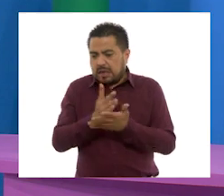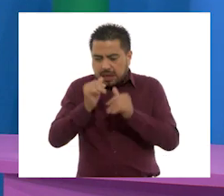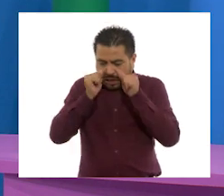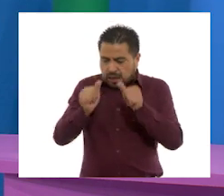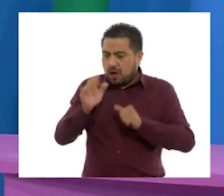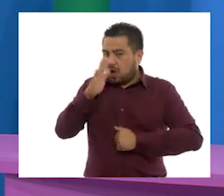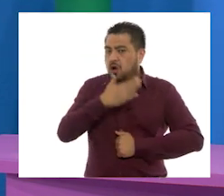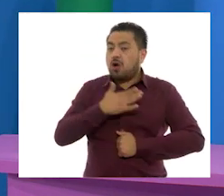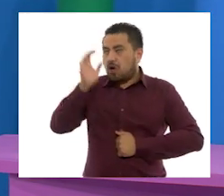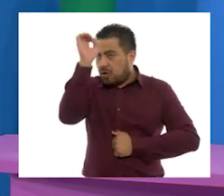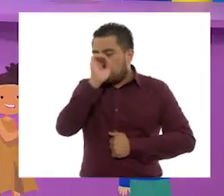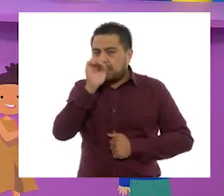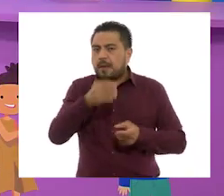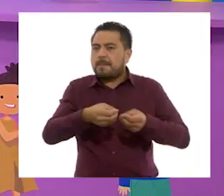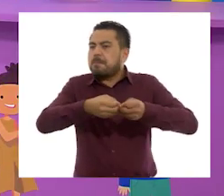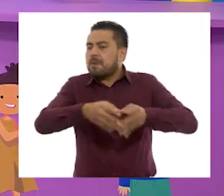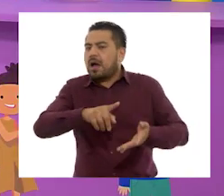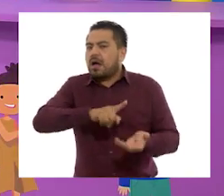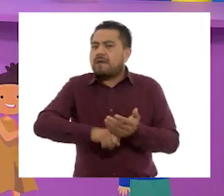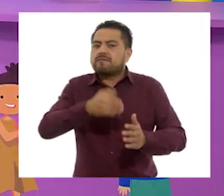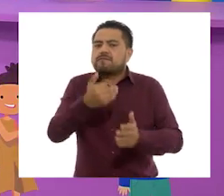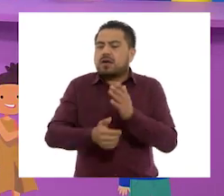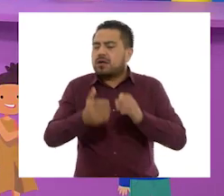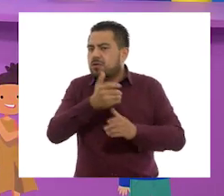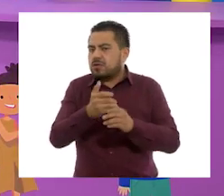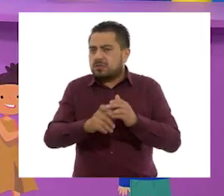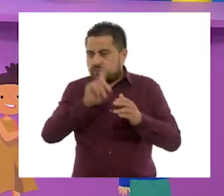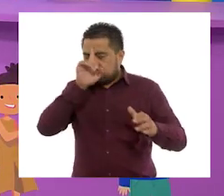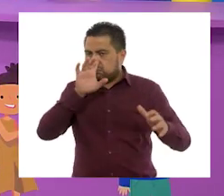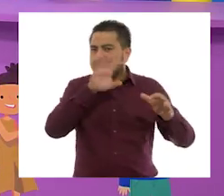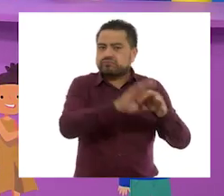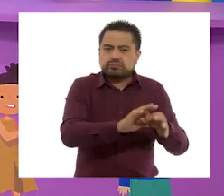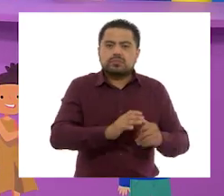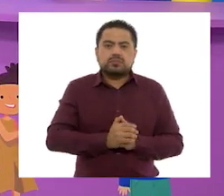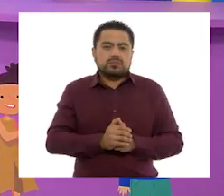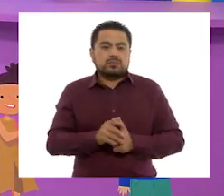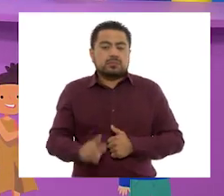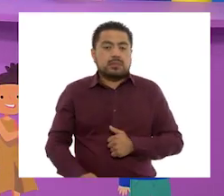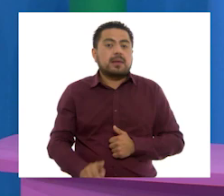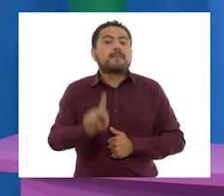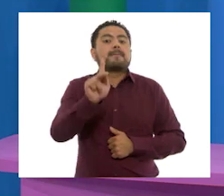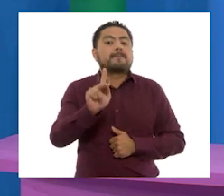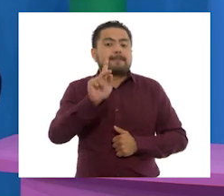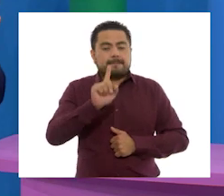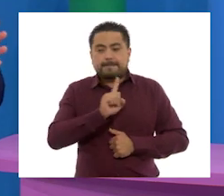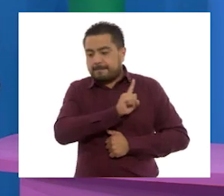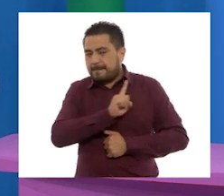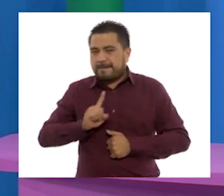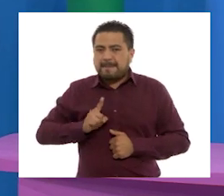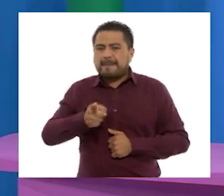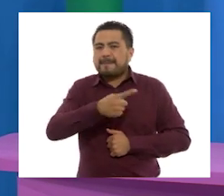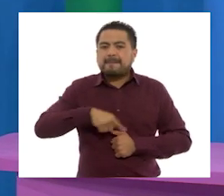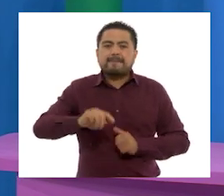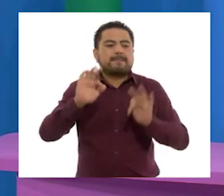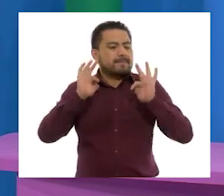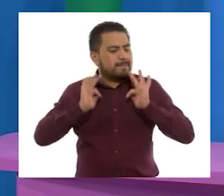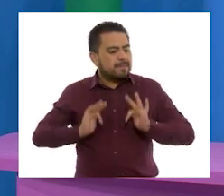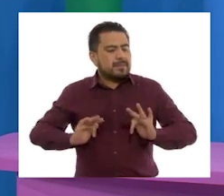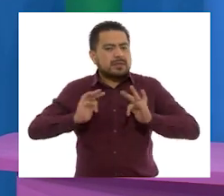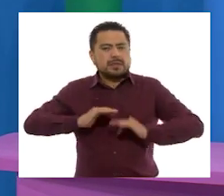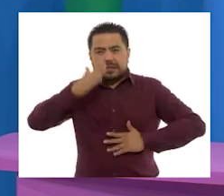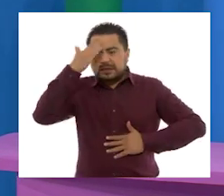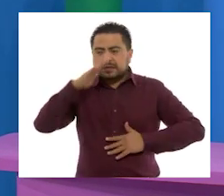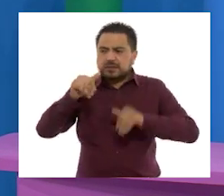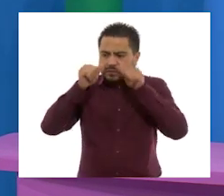punto de vista y perdemos la perspectiva de las cosas. Ajá. Pero pues debemos guardar la calma y saber escuchar